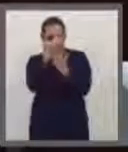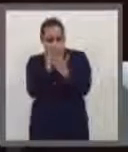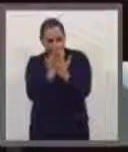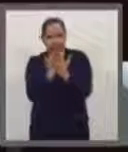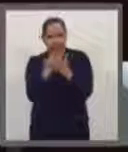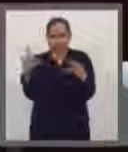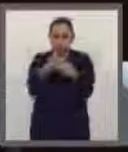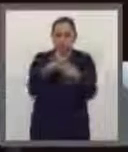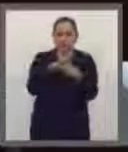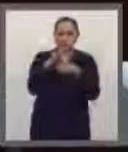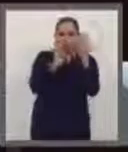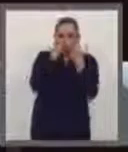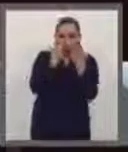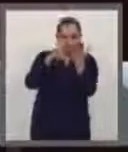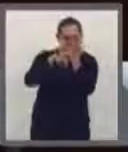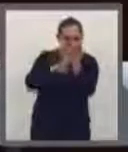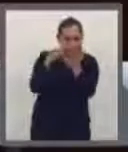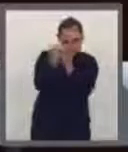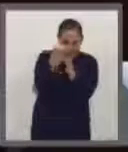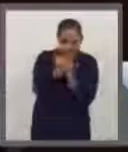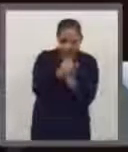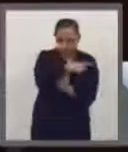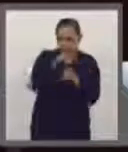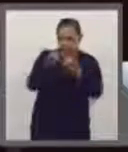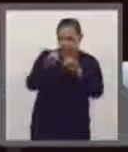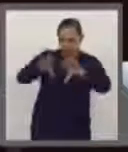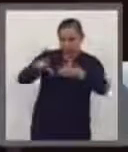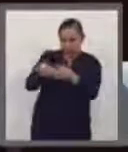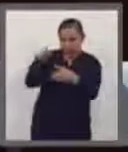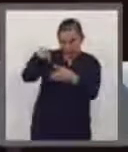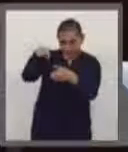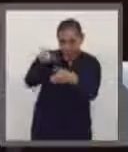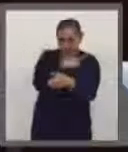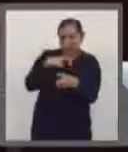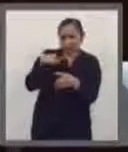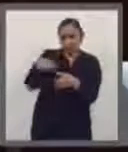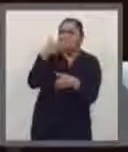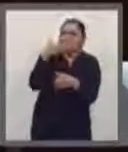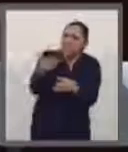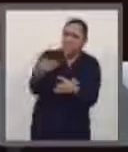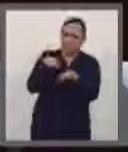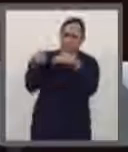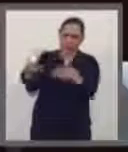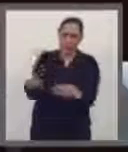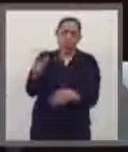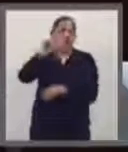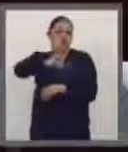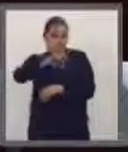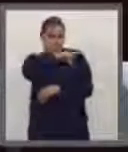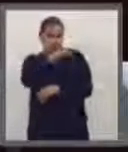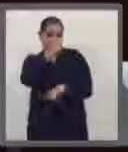estudios, que hoy en día, según lo declaró el mismo secretario de Educación Pública, Aurelio